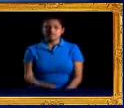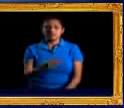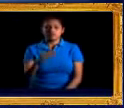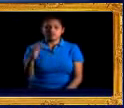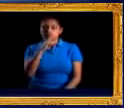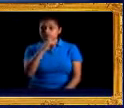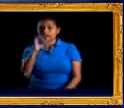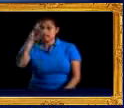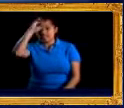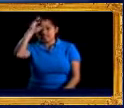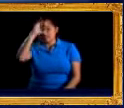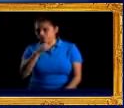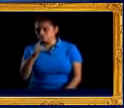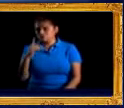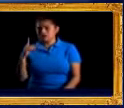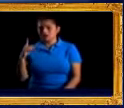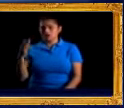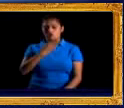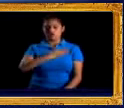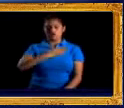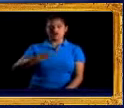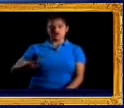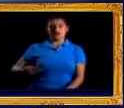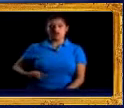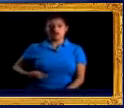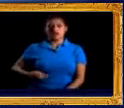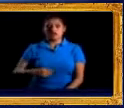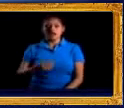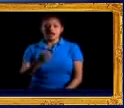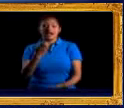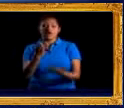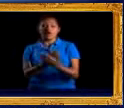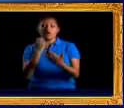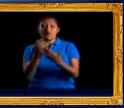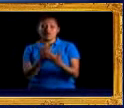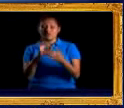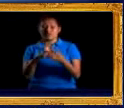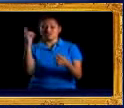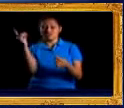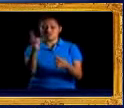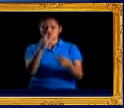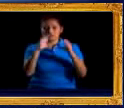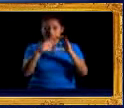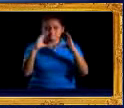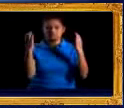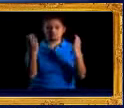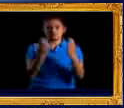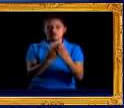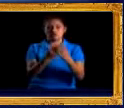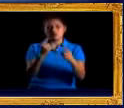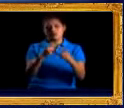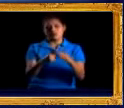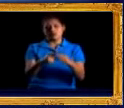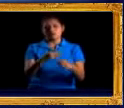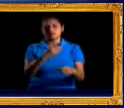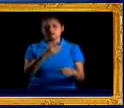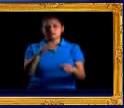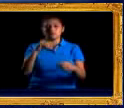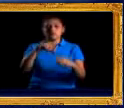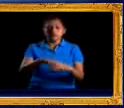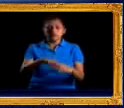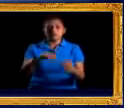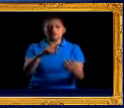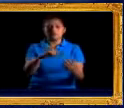el sistema económico mundial bajo pretextos patrióticos. Y esto está cada día más